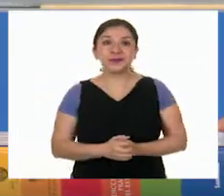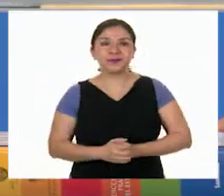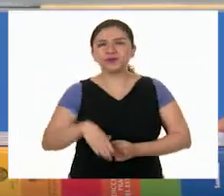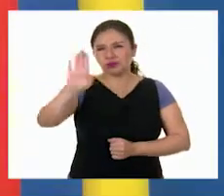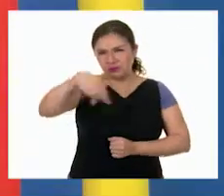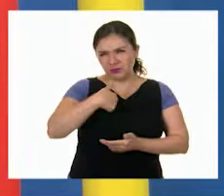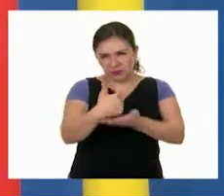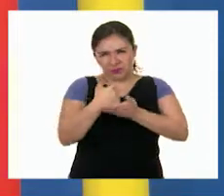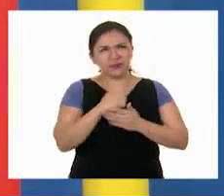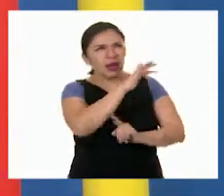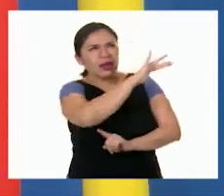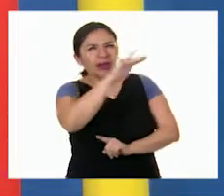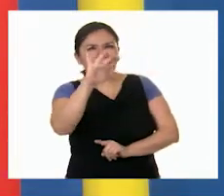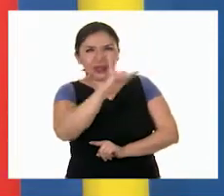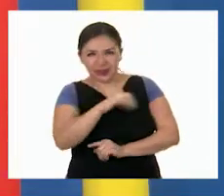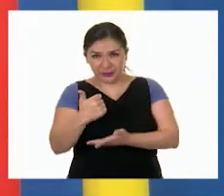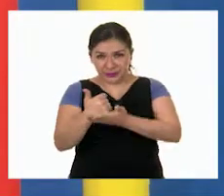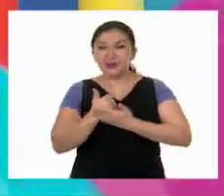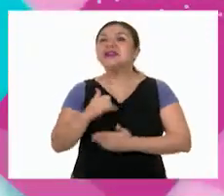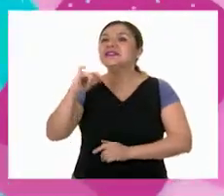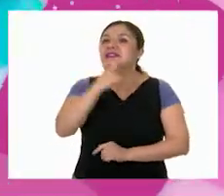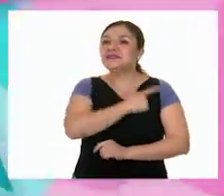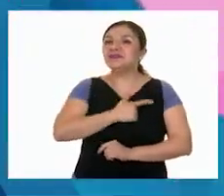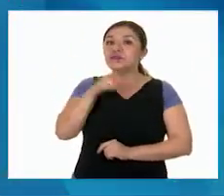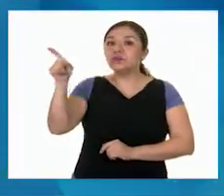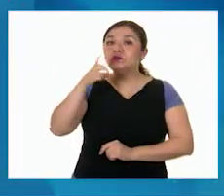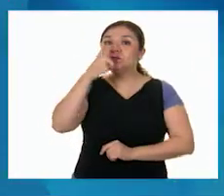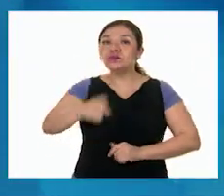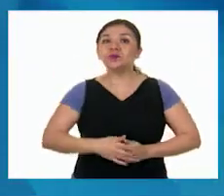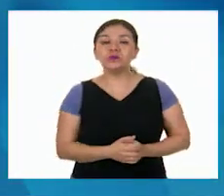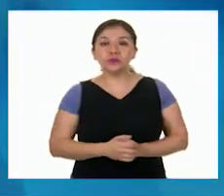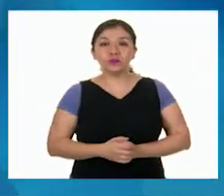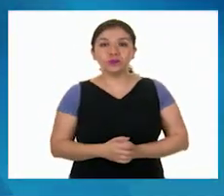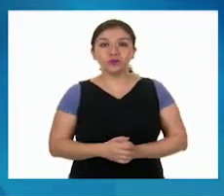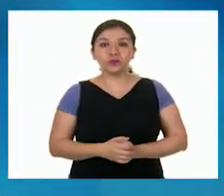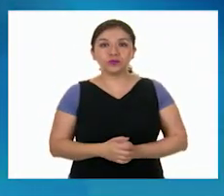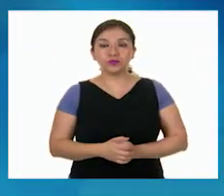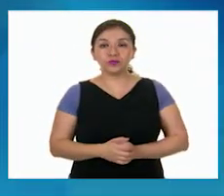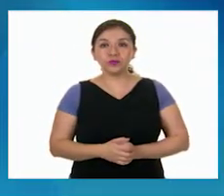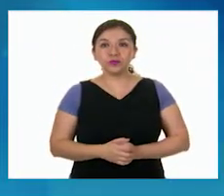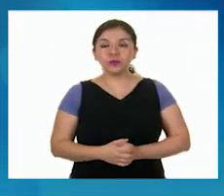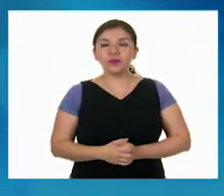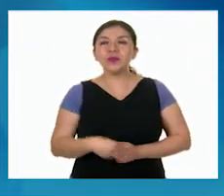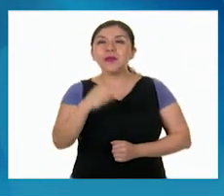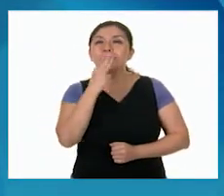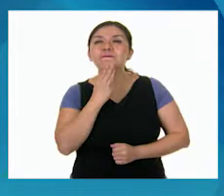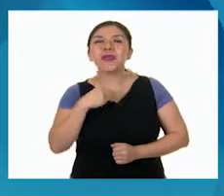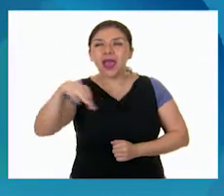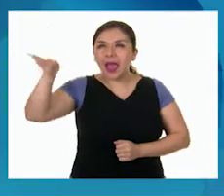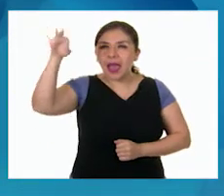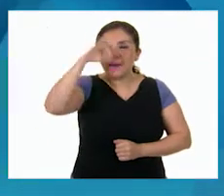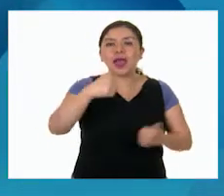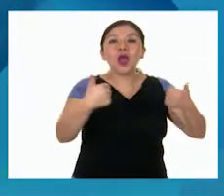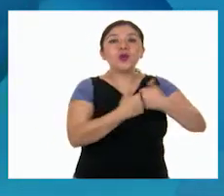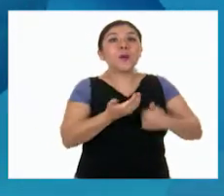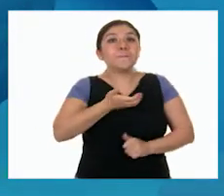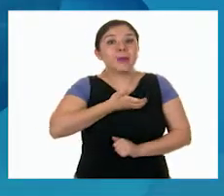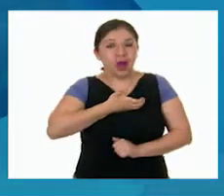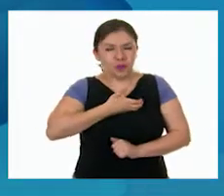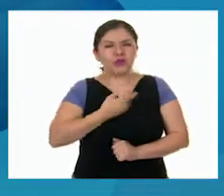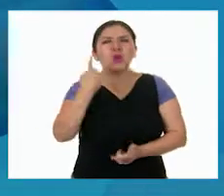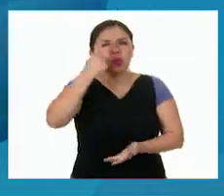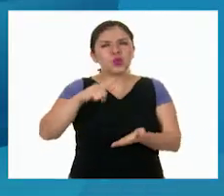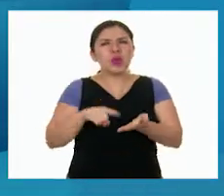María, ¿me ayudas a leerla? Claro, maestra. Dice así. La abeja y la paloma. Una